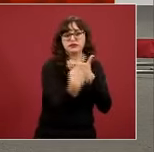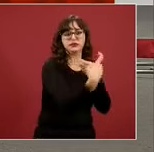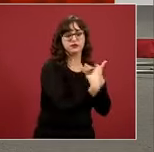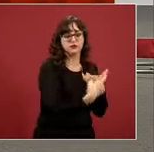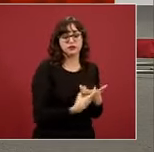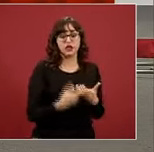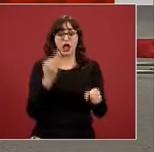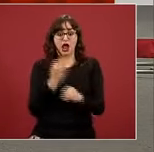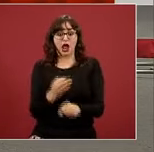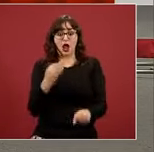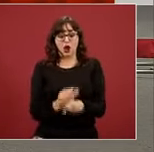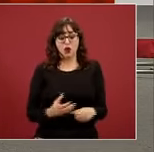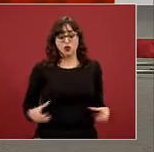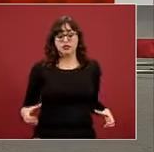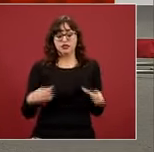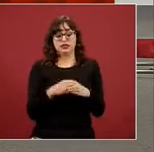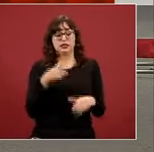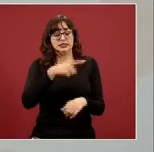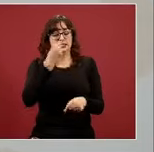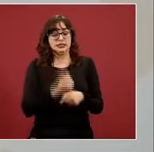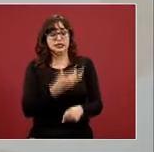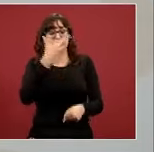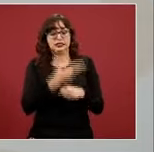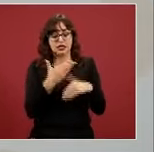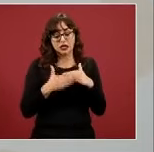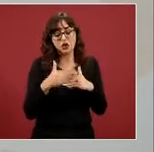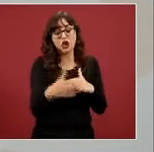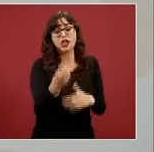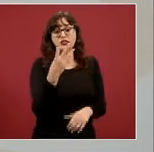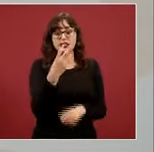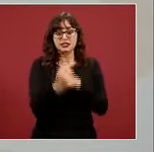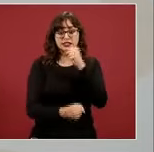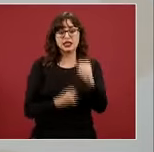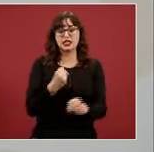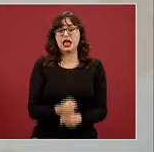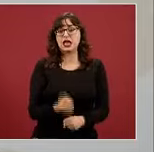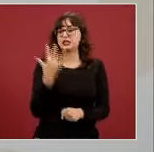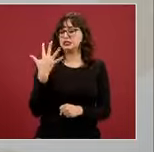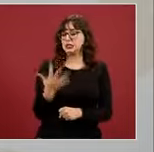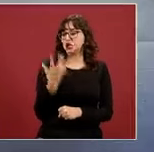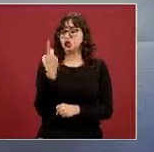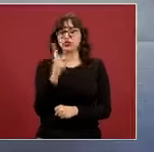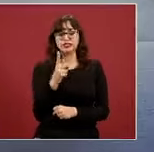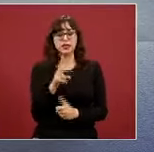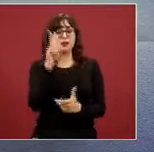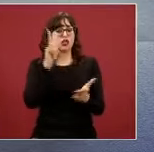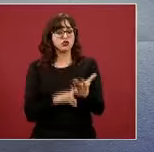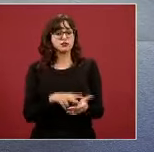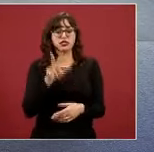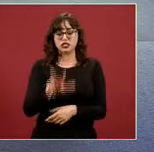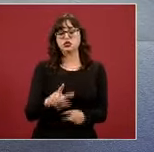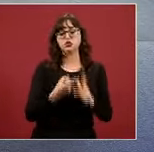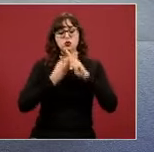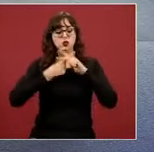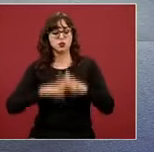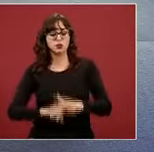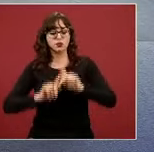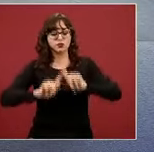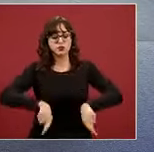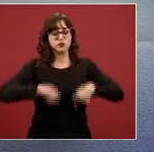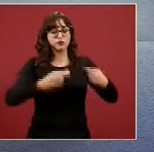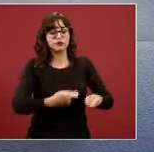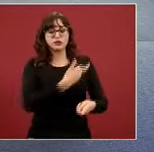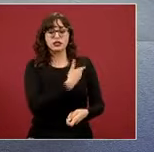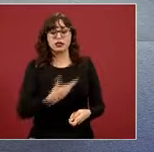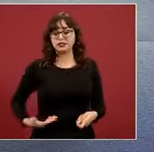años, electo por la Asamblea General. Él fue propuesto el 5 de diciembre del 2018 por el entonces presidente